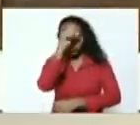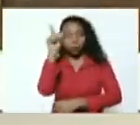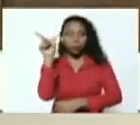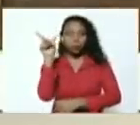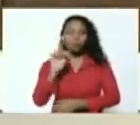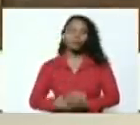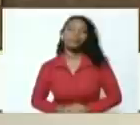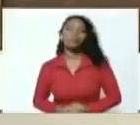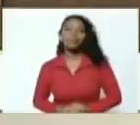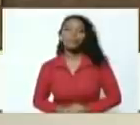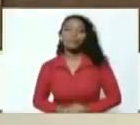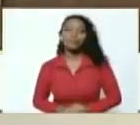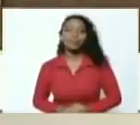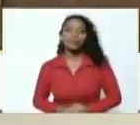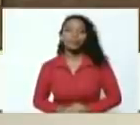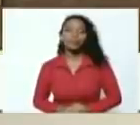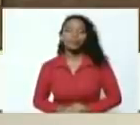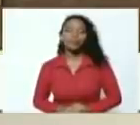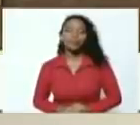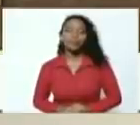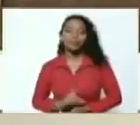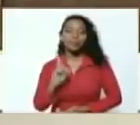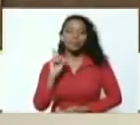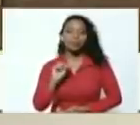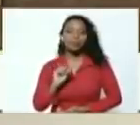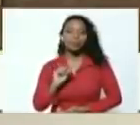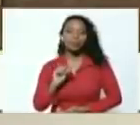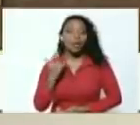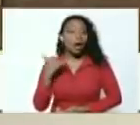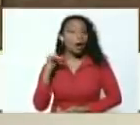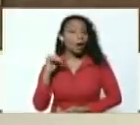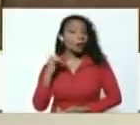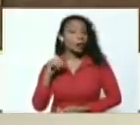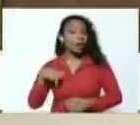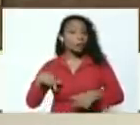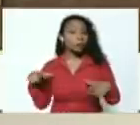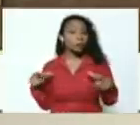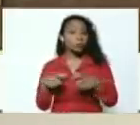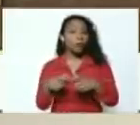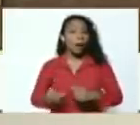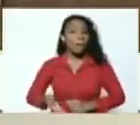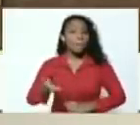de Venezuela, y también están en esta reunión